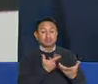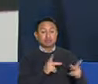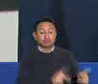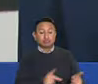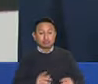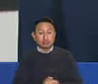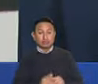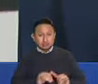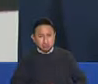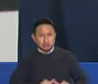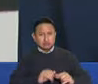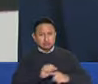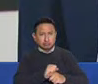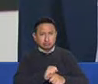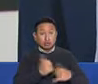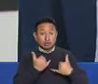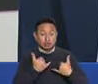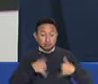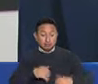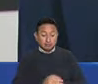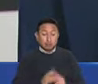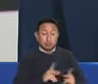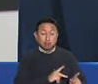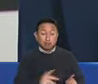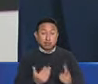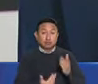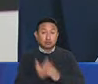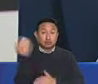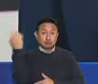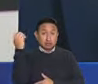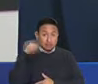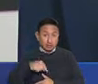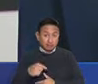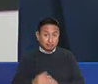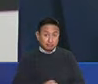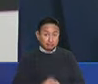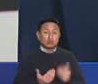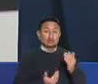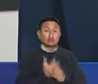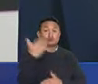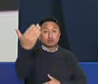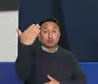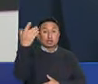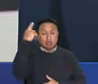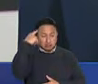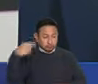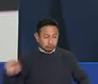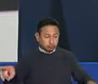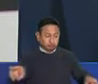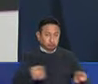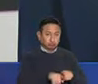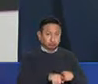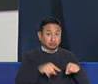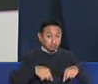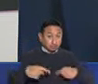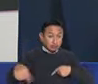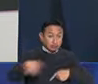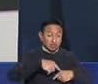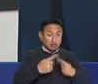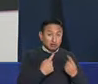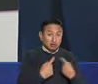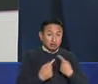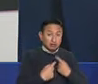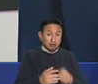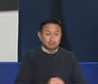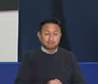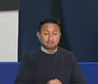hay que seguir trabajando. Nosotros actualizamos nuestro plan de contingencia. Ahora con los nuevos alcaldes hay que ponerles en ese ritmo. Hemos estado